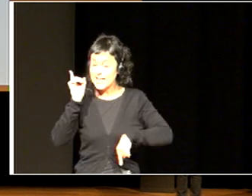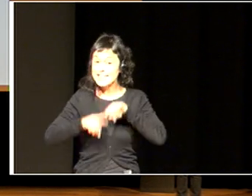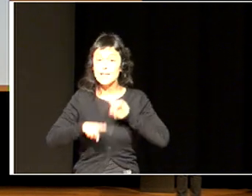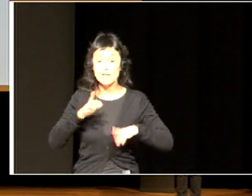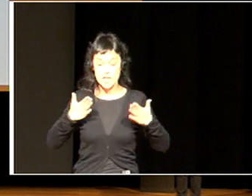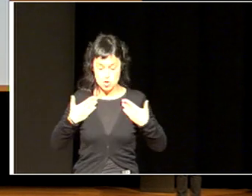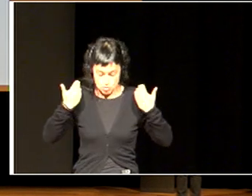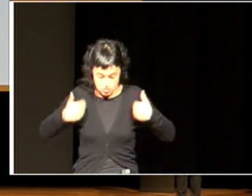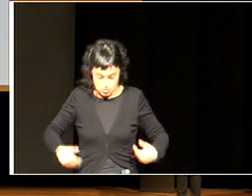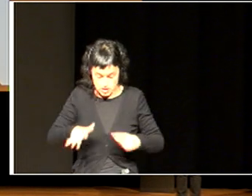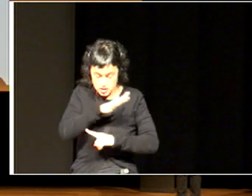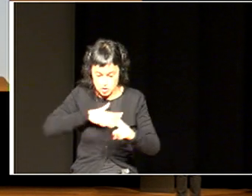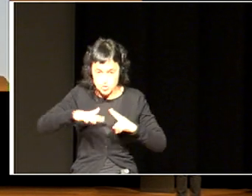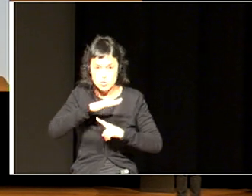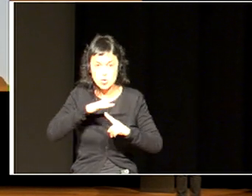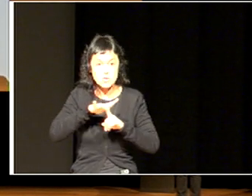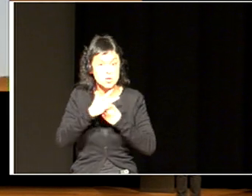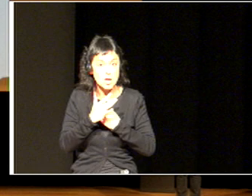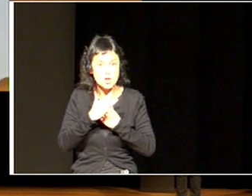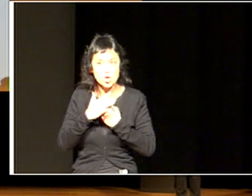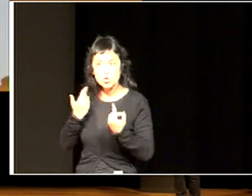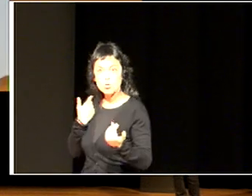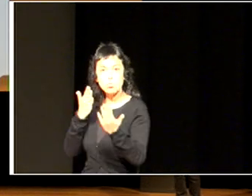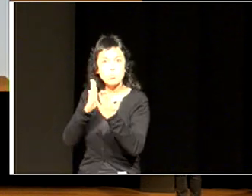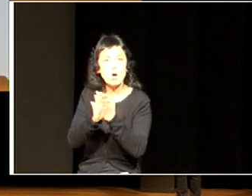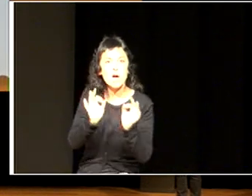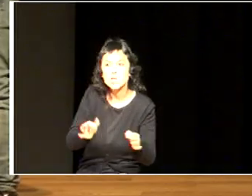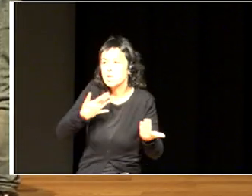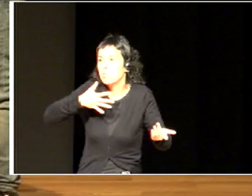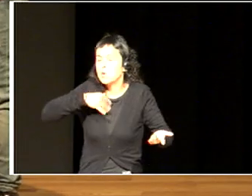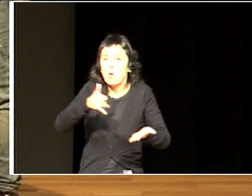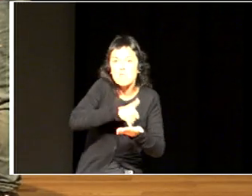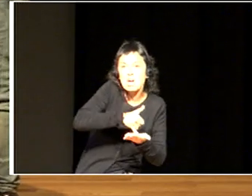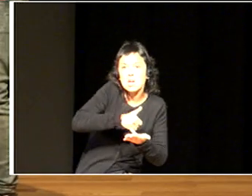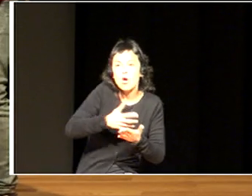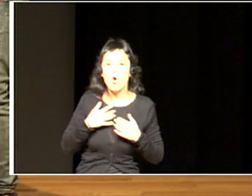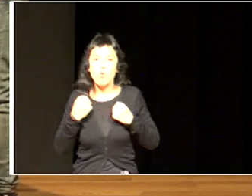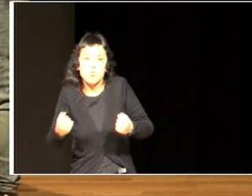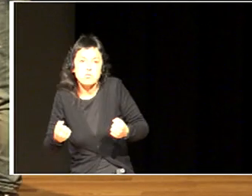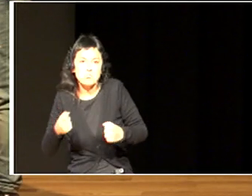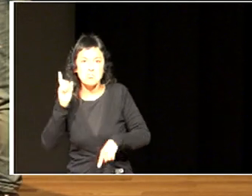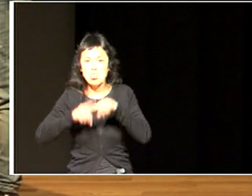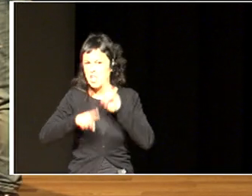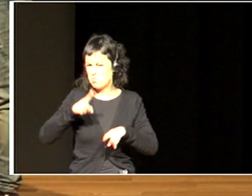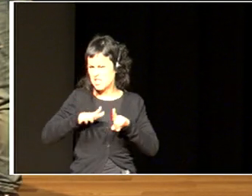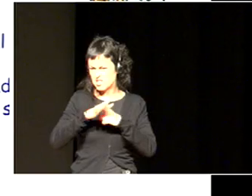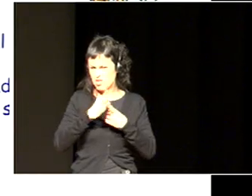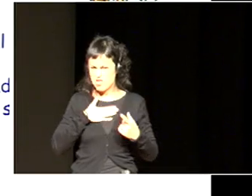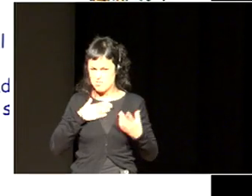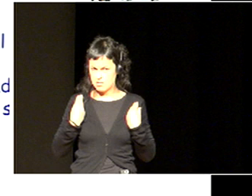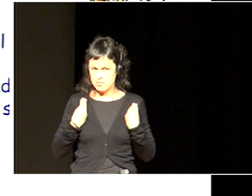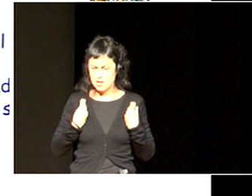vitales así actuar en la vida con fragilidad o con fortaleza dependiendo de las circunstancias de mi vida